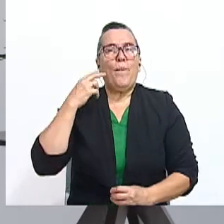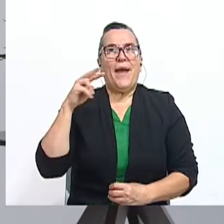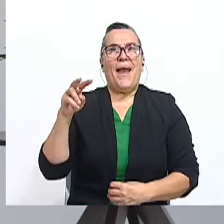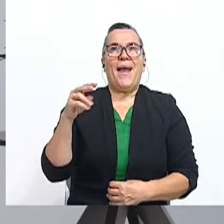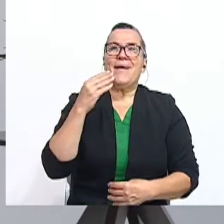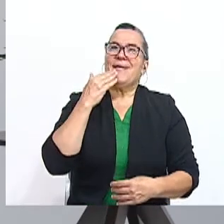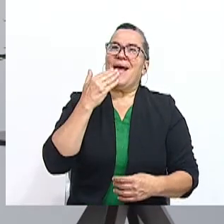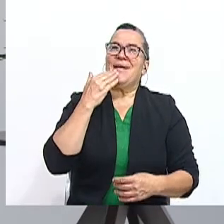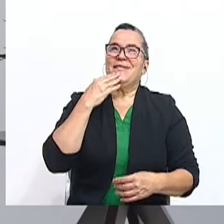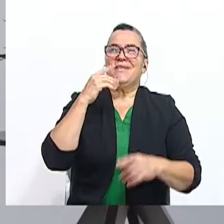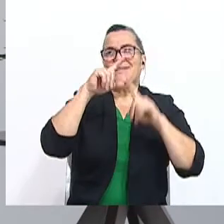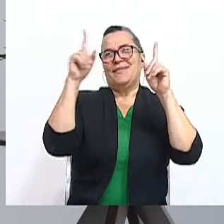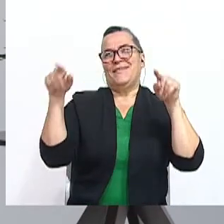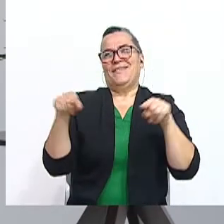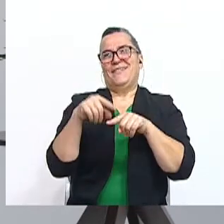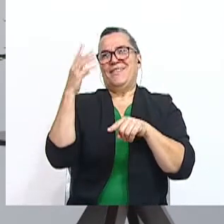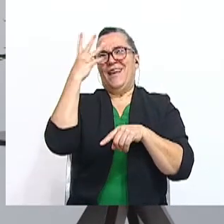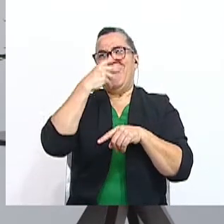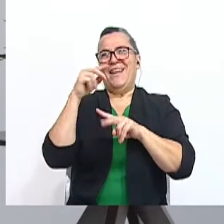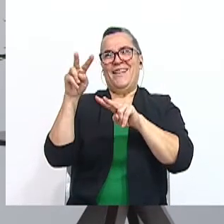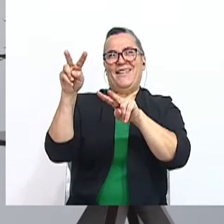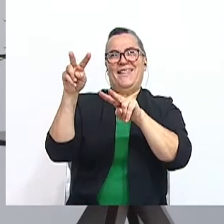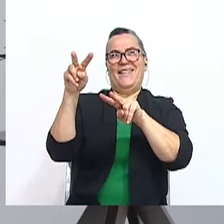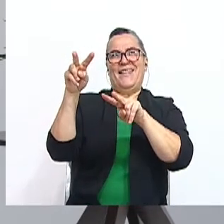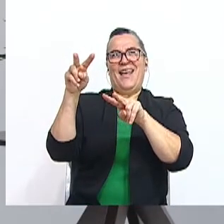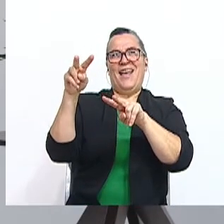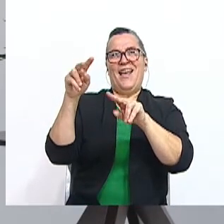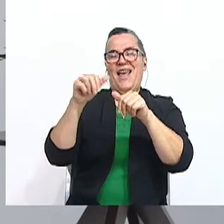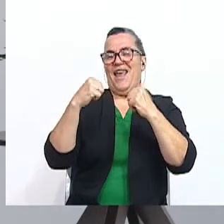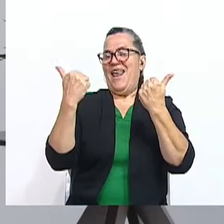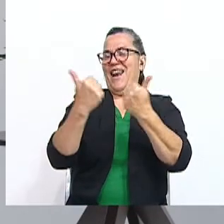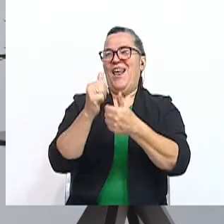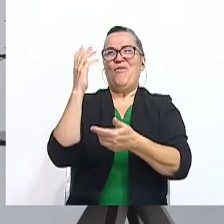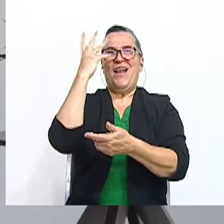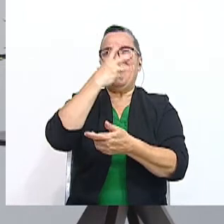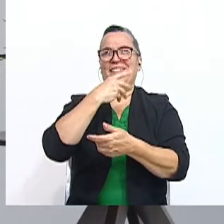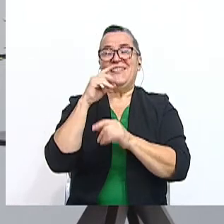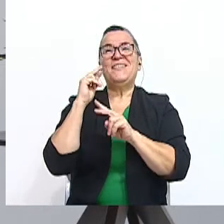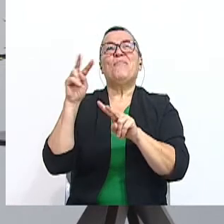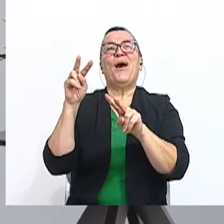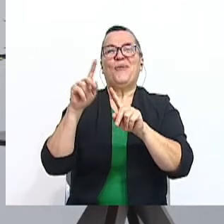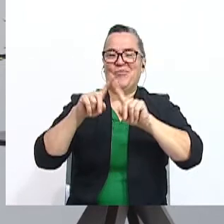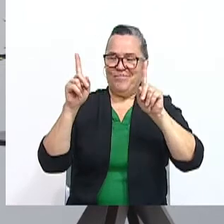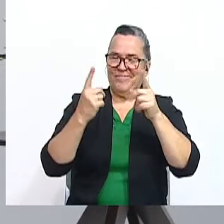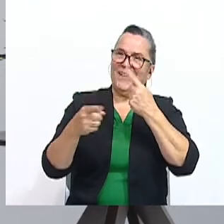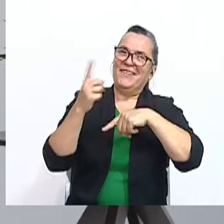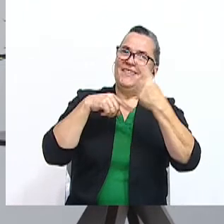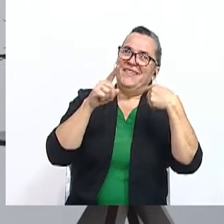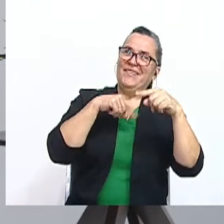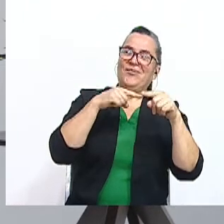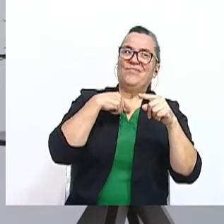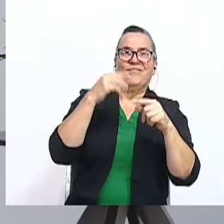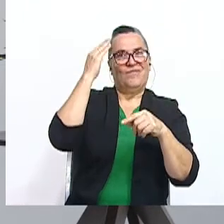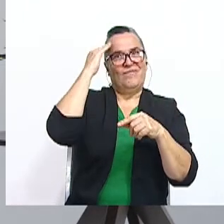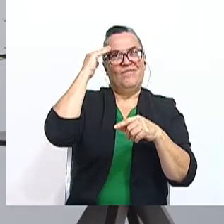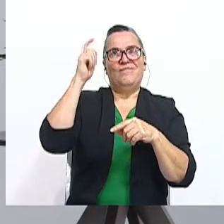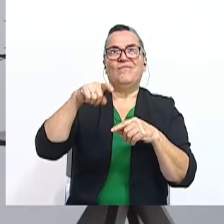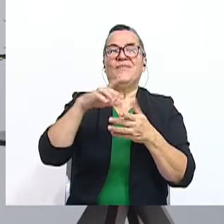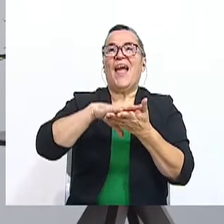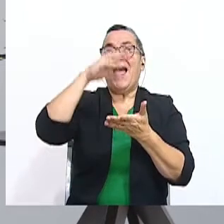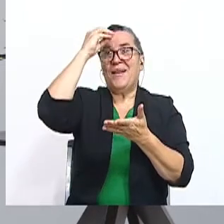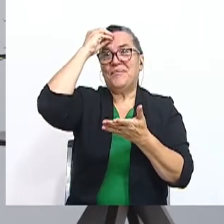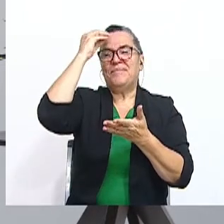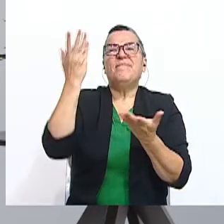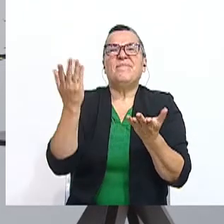gracias por el aula, vean qué linda, no sé si la habían notado, pero el aula está lindísima. Pero bueno, regresemos a lo que nos compete, ¿de acuerdo? Lo que es